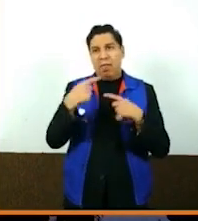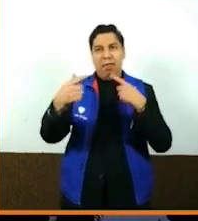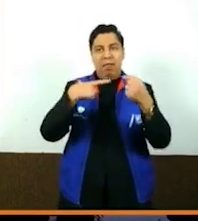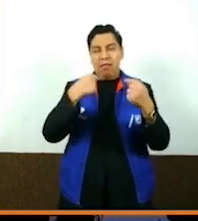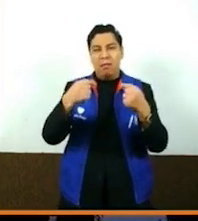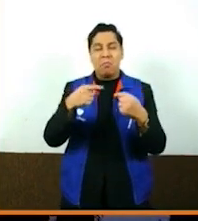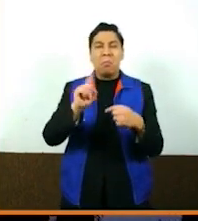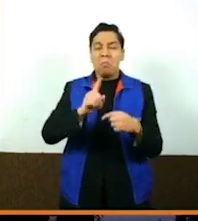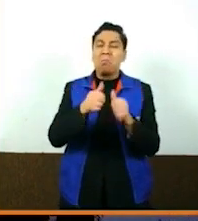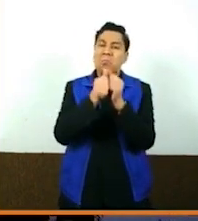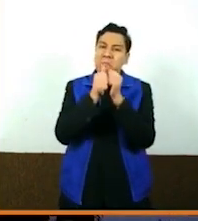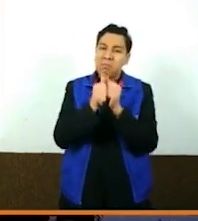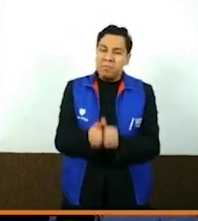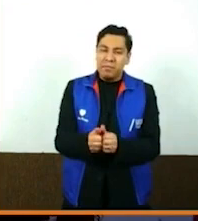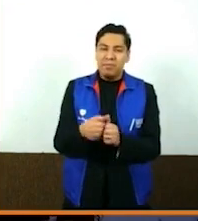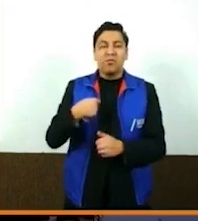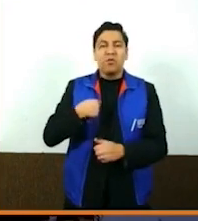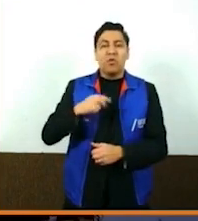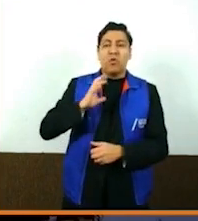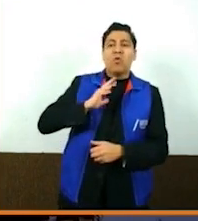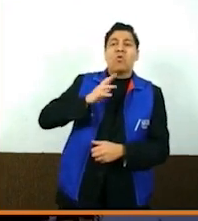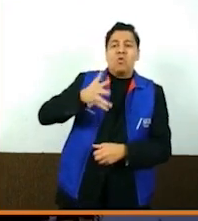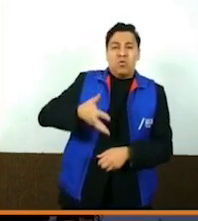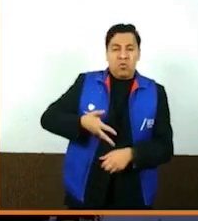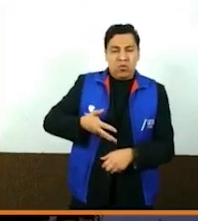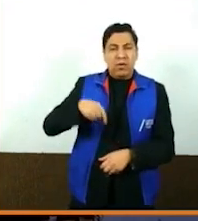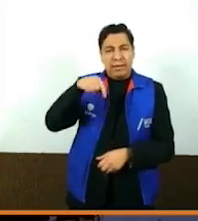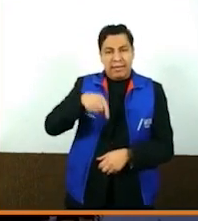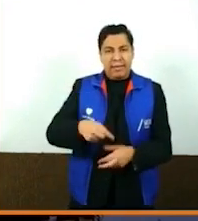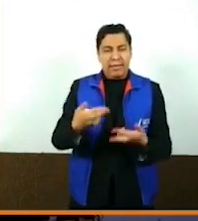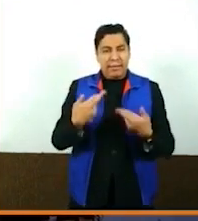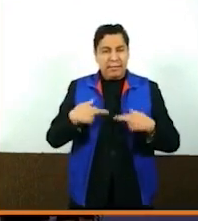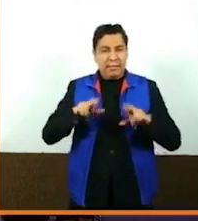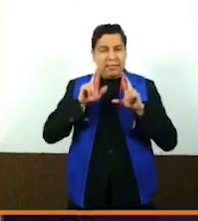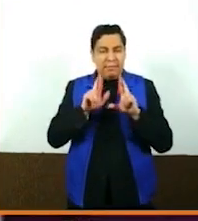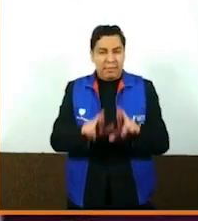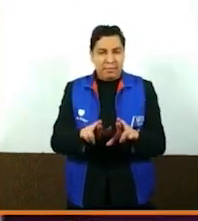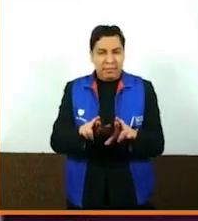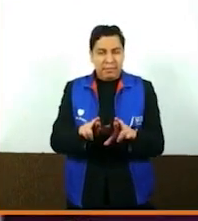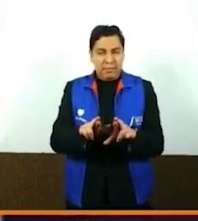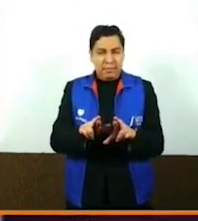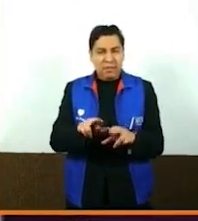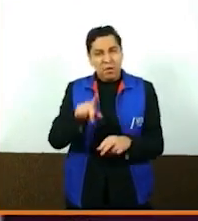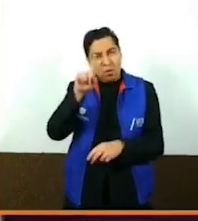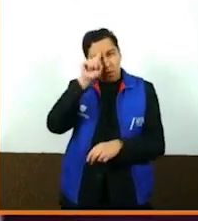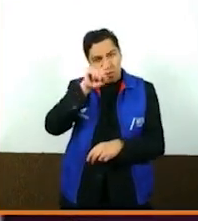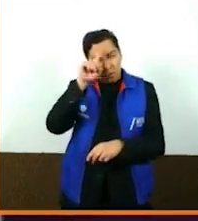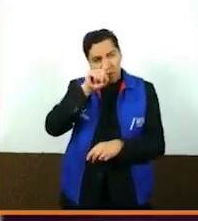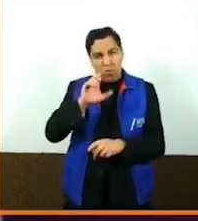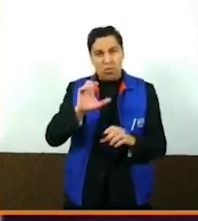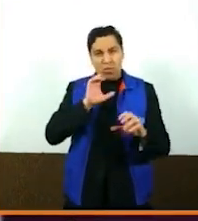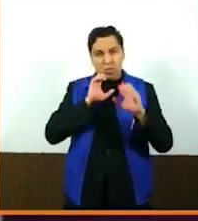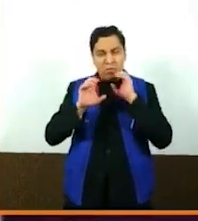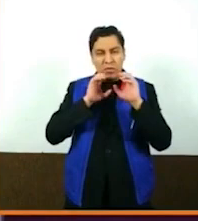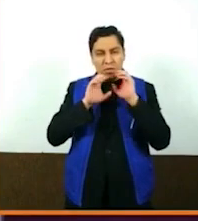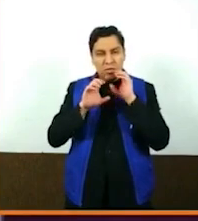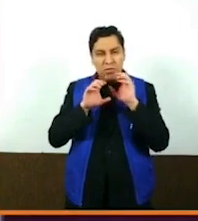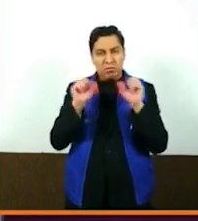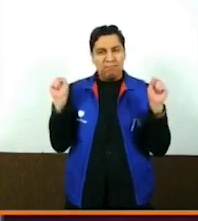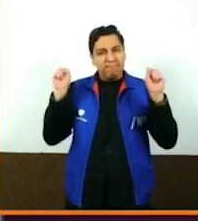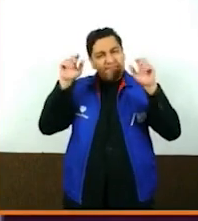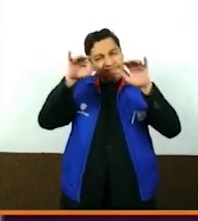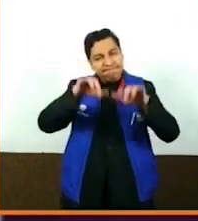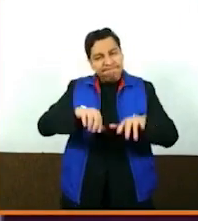Para mí es un honor estar aquí representando no solamente a Interprotección y al Consejo de la Comunicación en el 16º